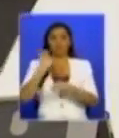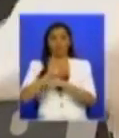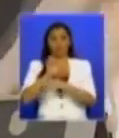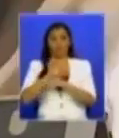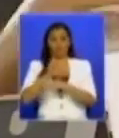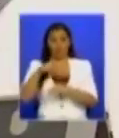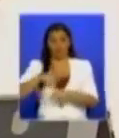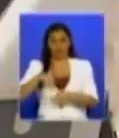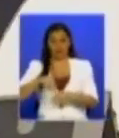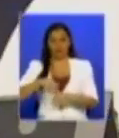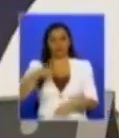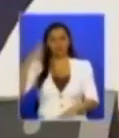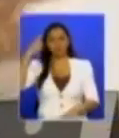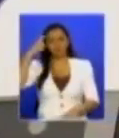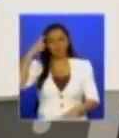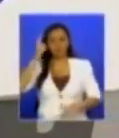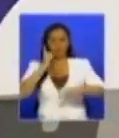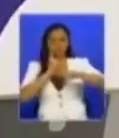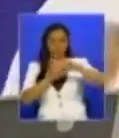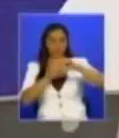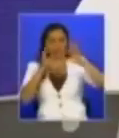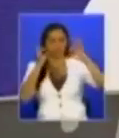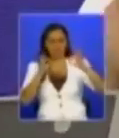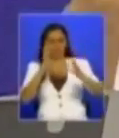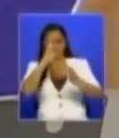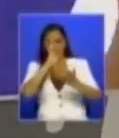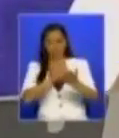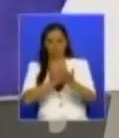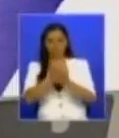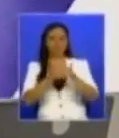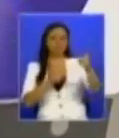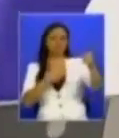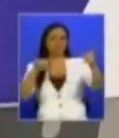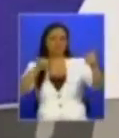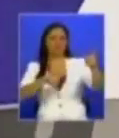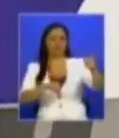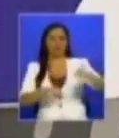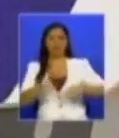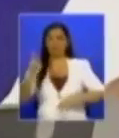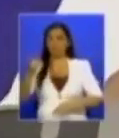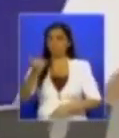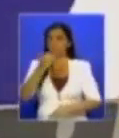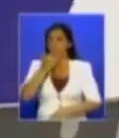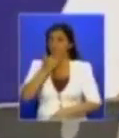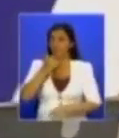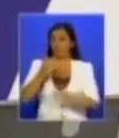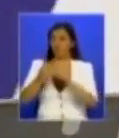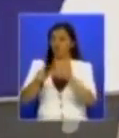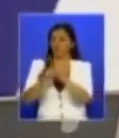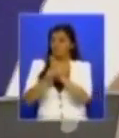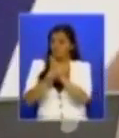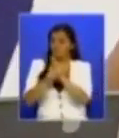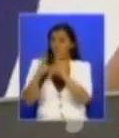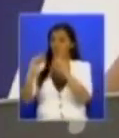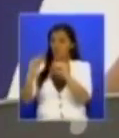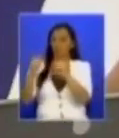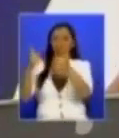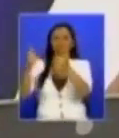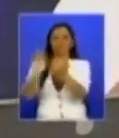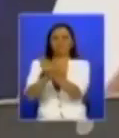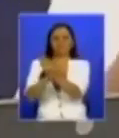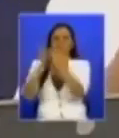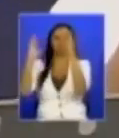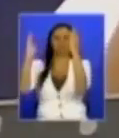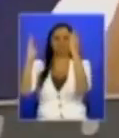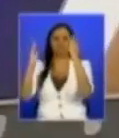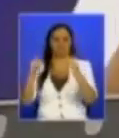pierde, el que hace lo correcto pierde. Hacemos lo correcto, consolidamos las cuentas fiscales, unificamos todo que estaba disperso, IFA,